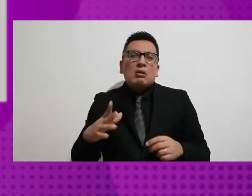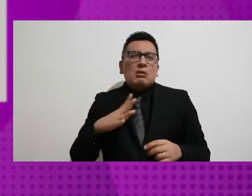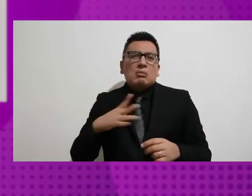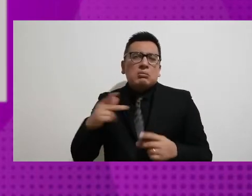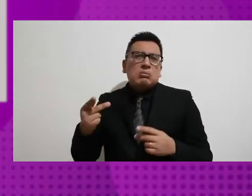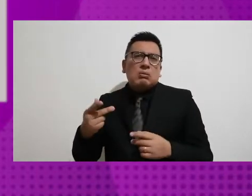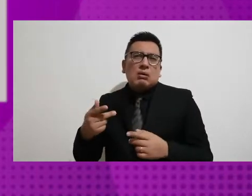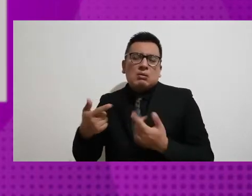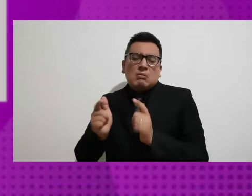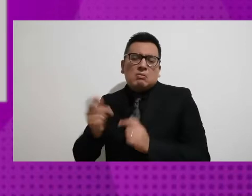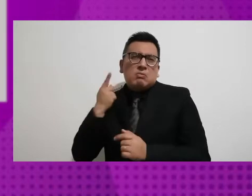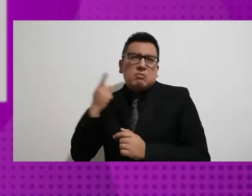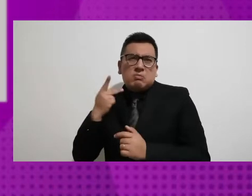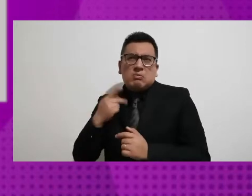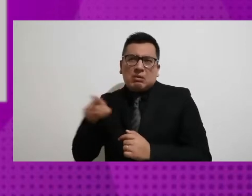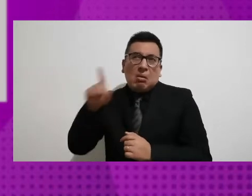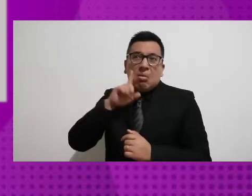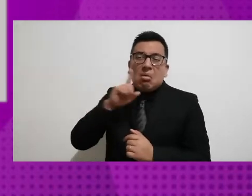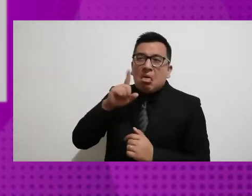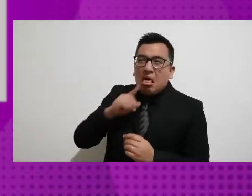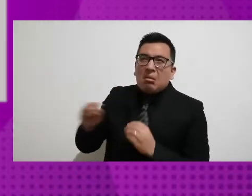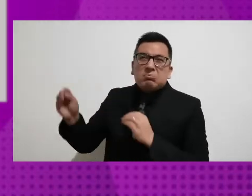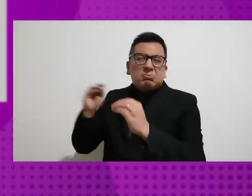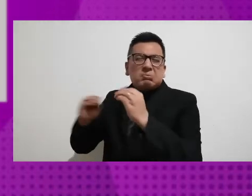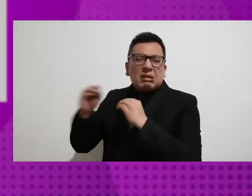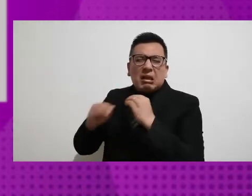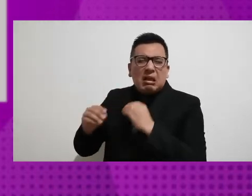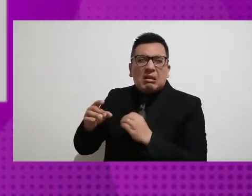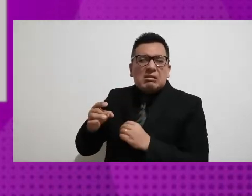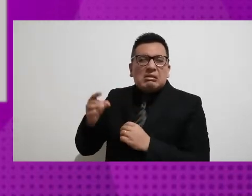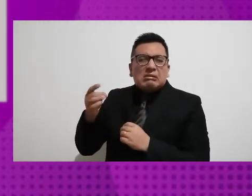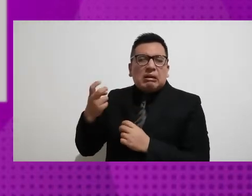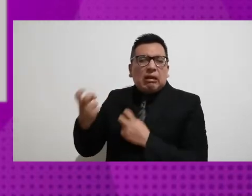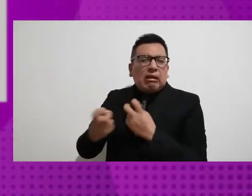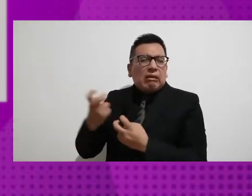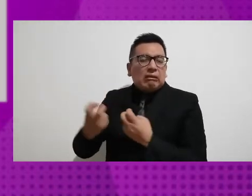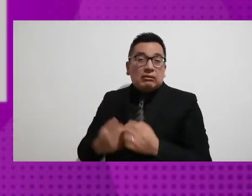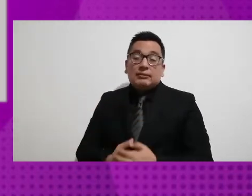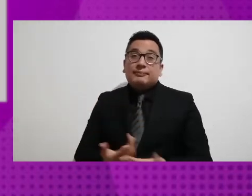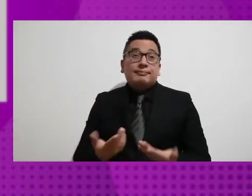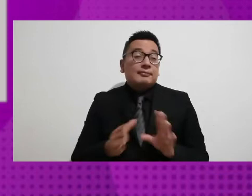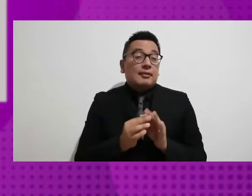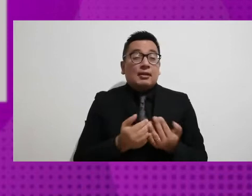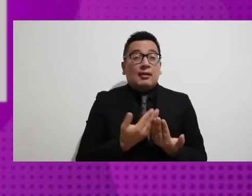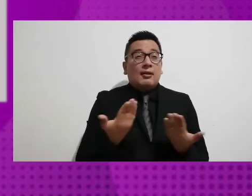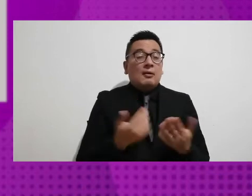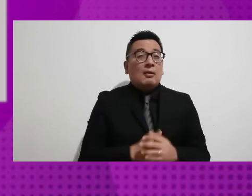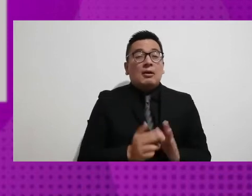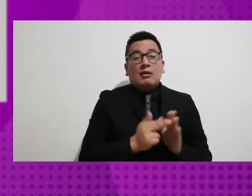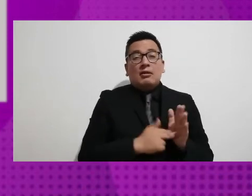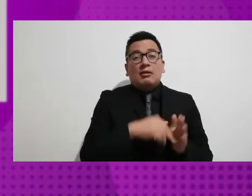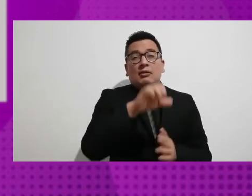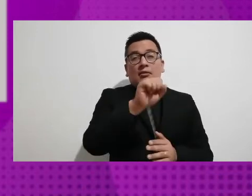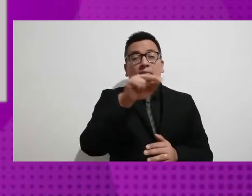política en razón de género y bueno, cómo este Sistema Nacional de Elecciones